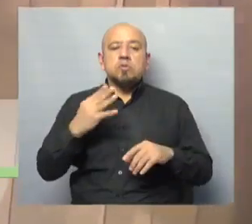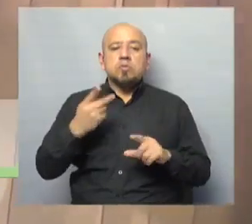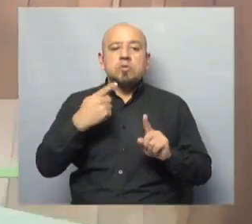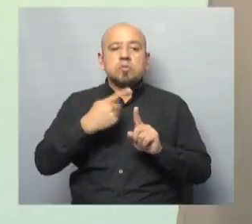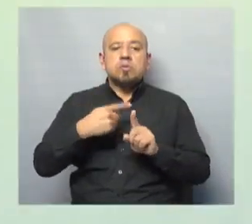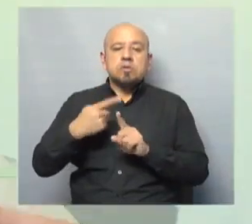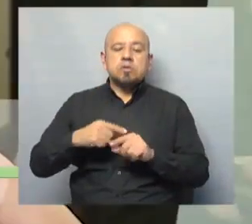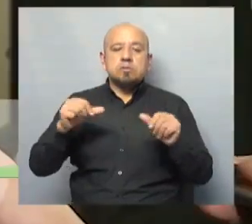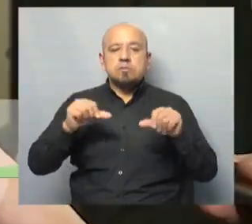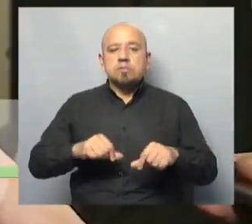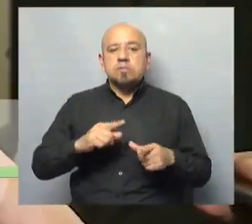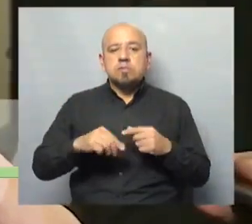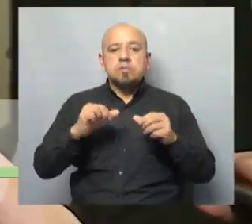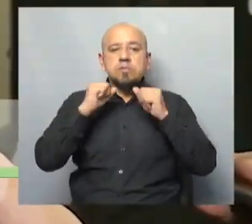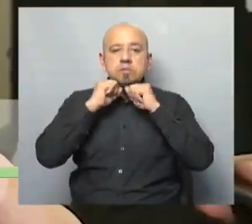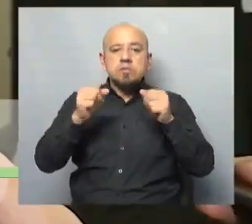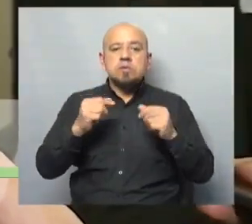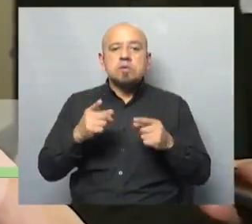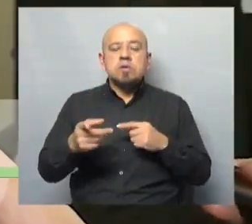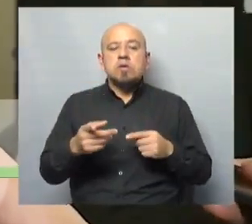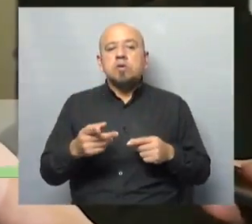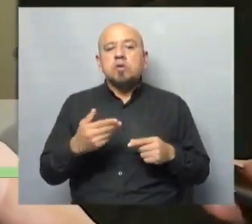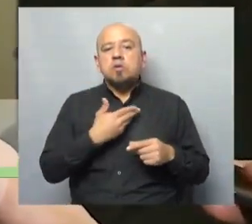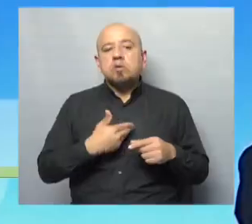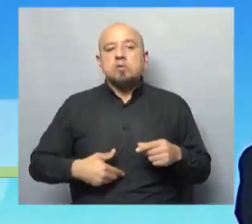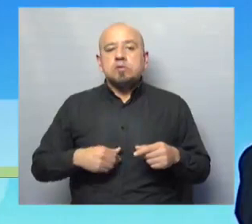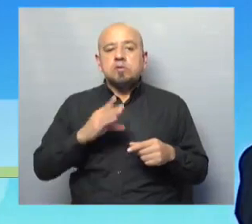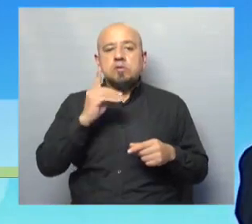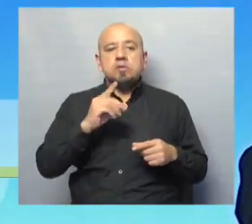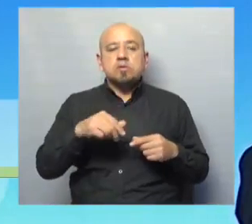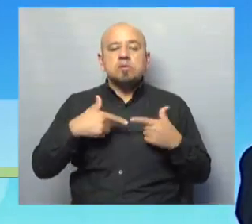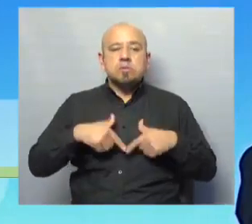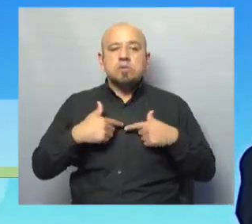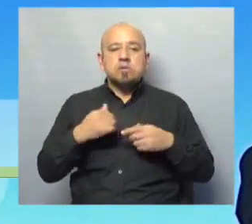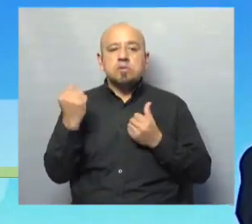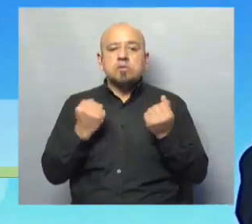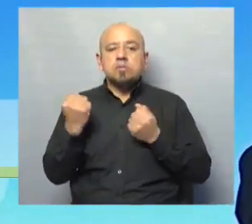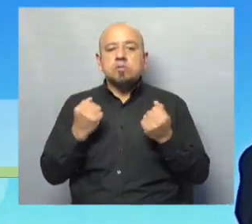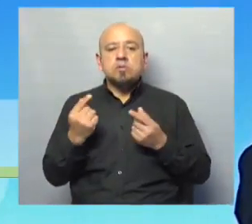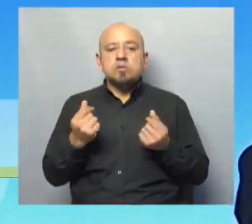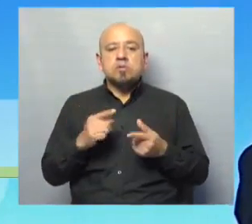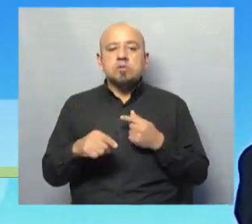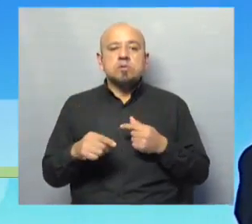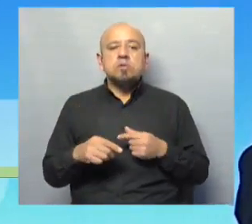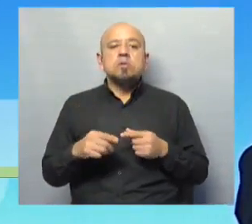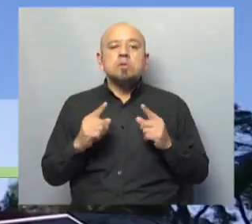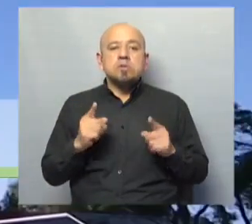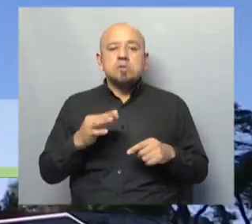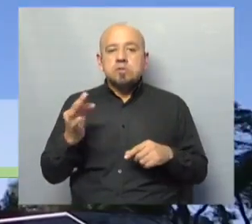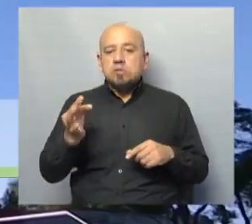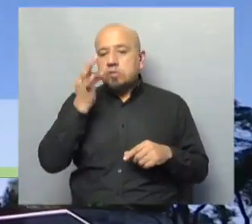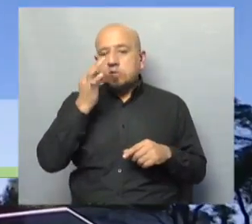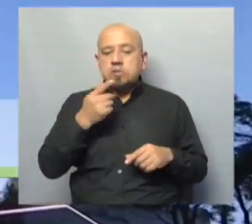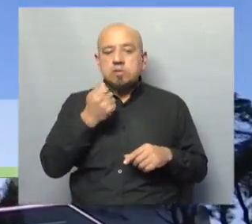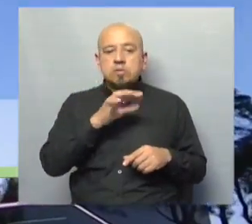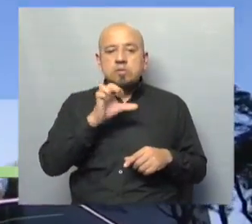caóticos el secretario de la presidencia de la república álvaro delgado y la ministra de economía y finanzas azucena arbeleche se hizo parón en